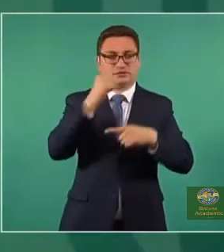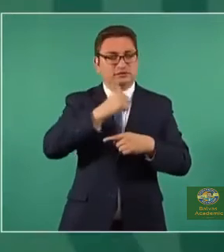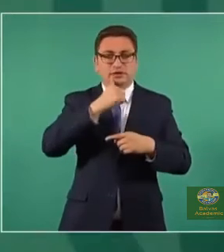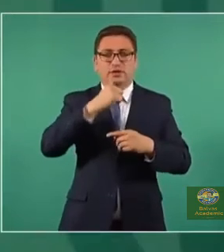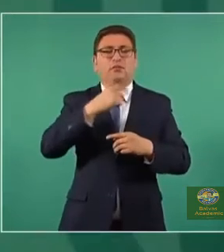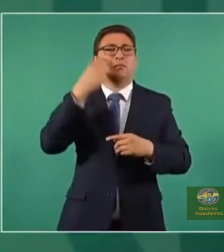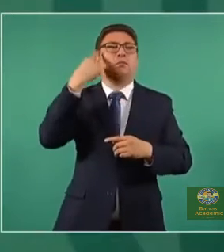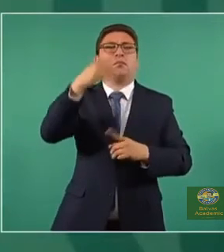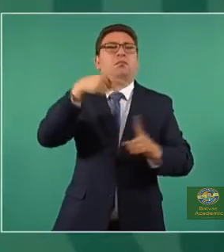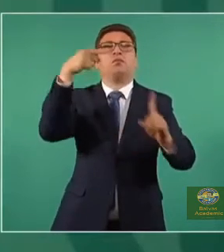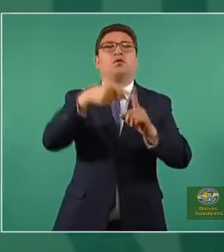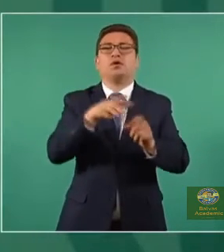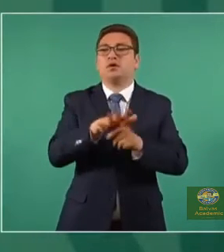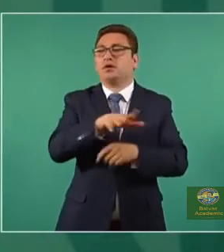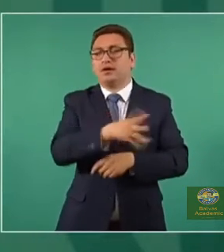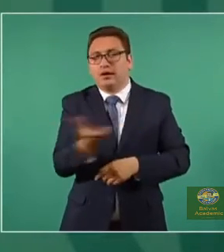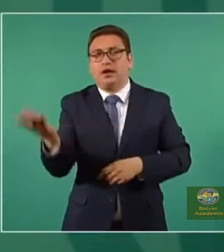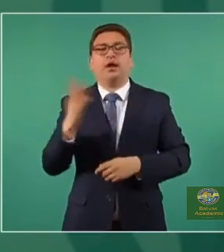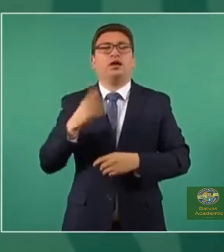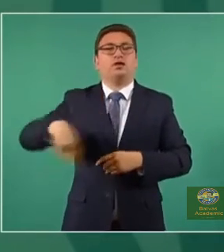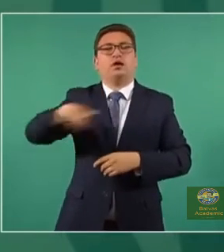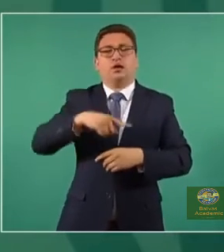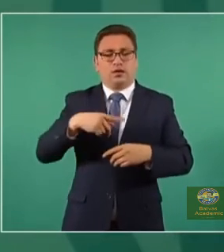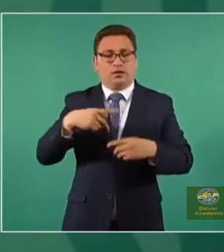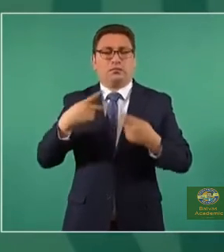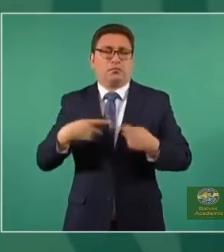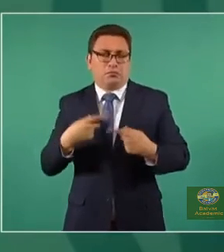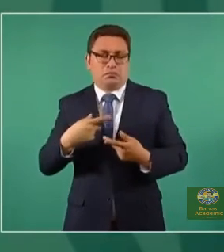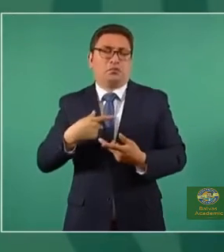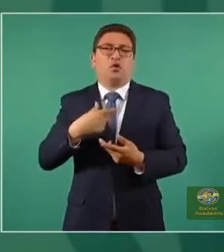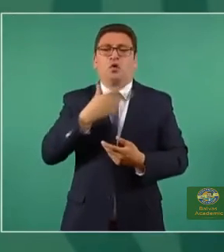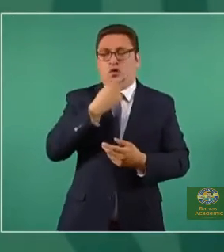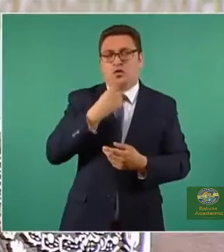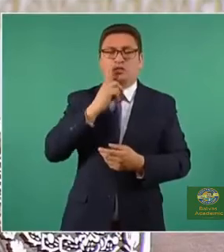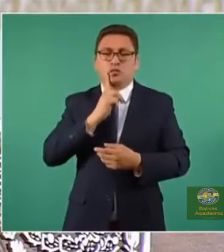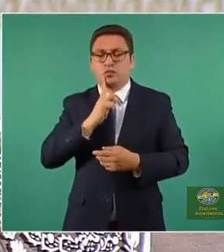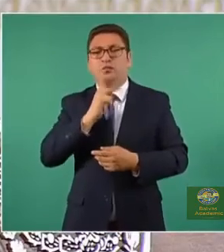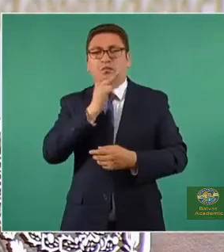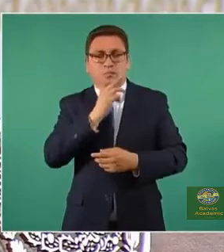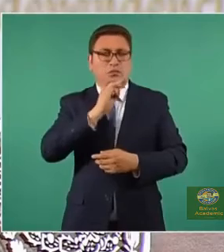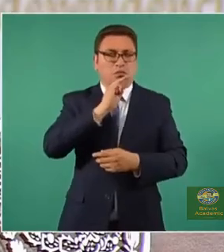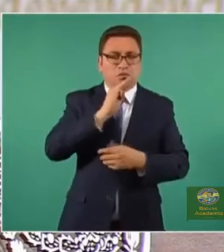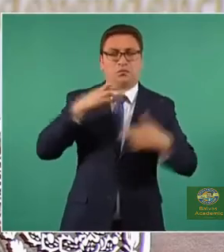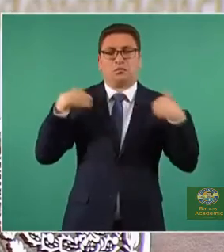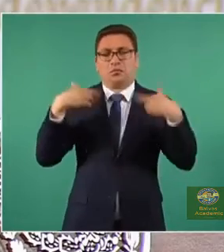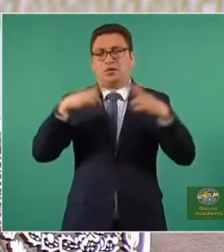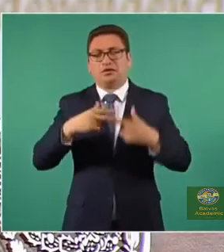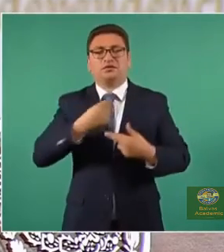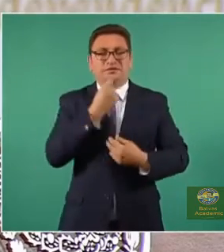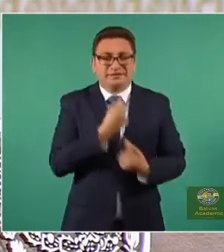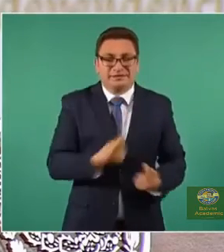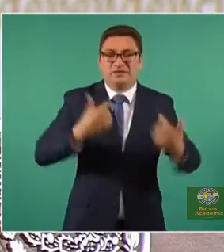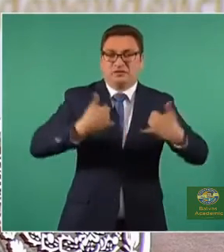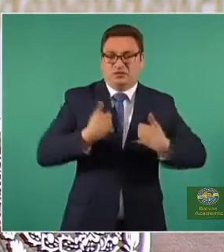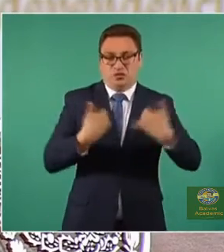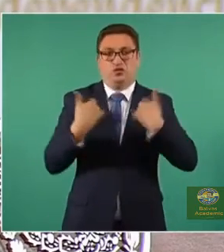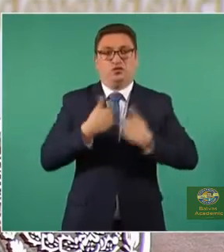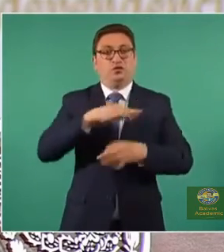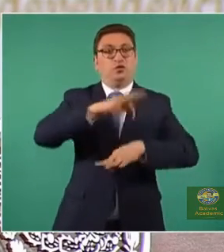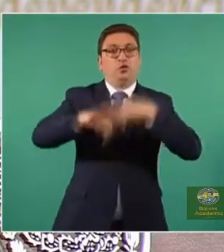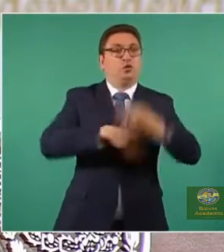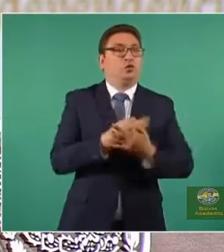a los maestros, dirigidos a los padres de familia y dirigidos a los niños, niñas y adolescentes, que al final de cuentas están